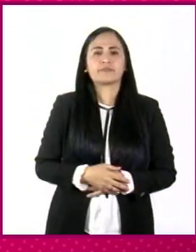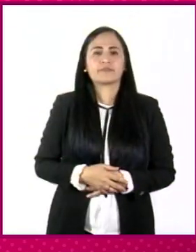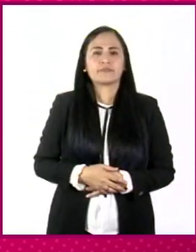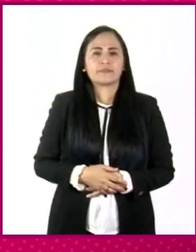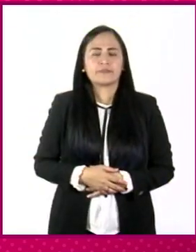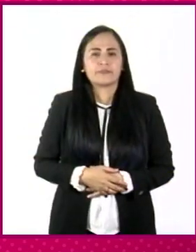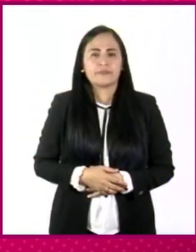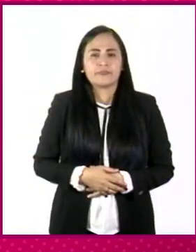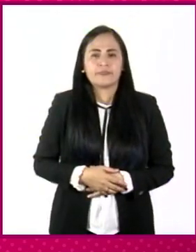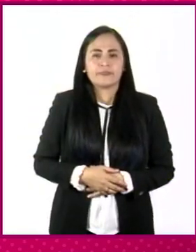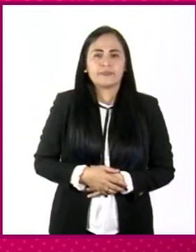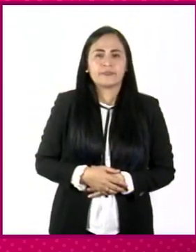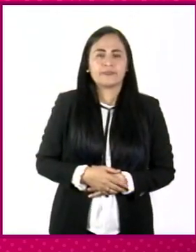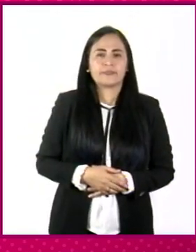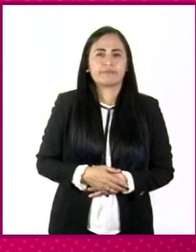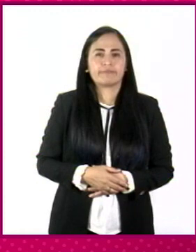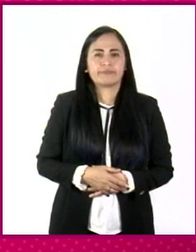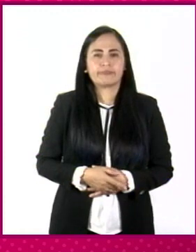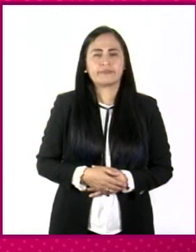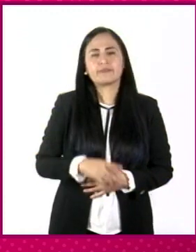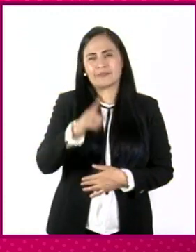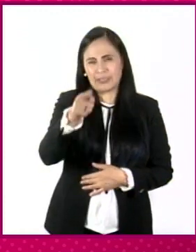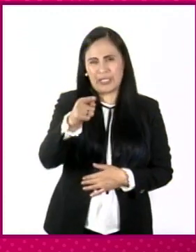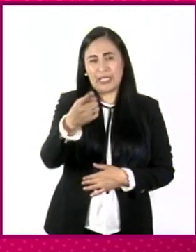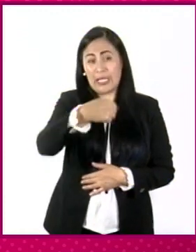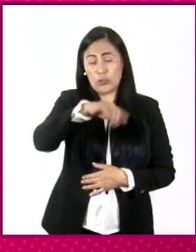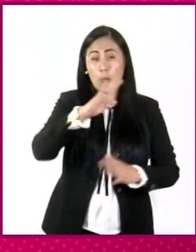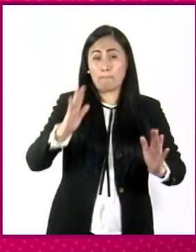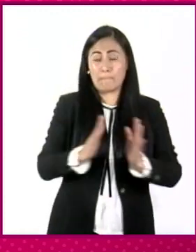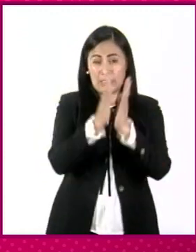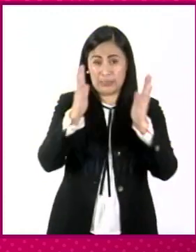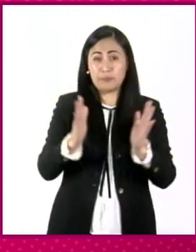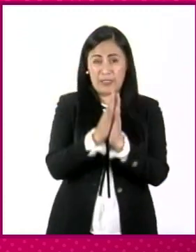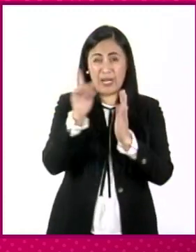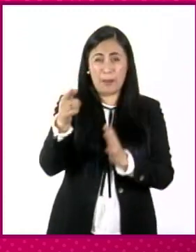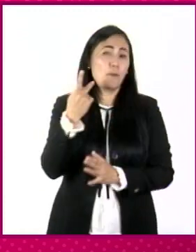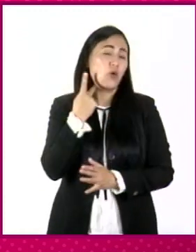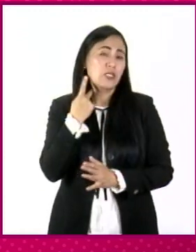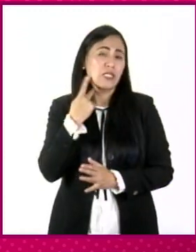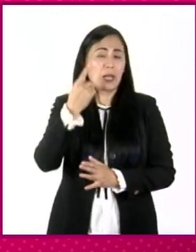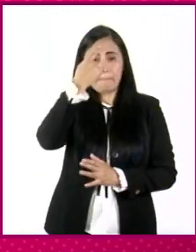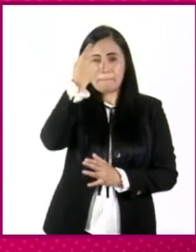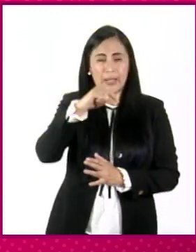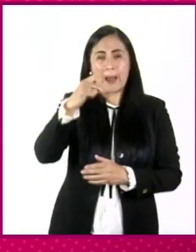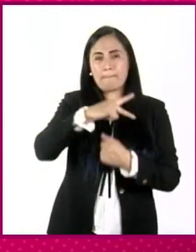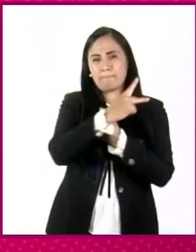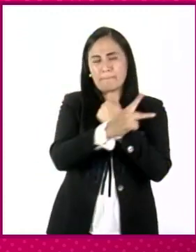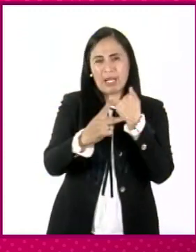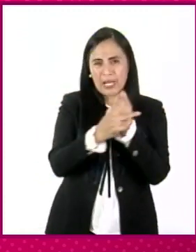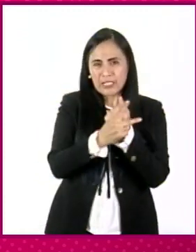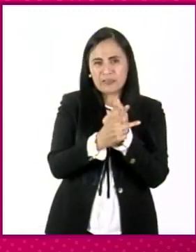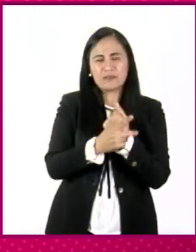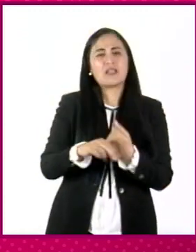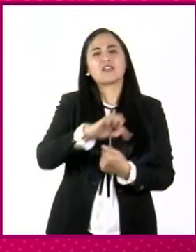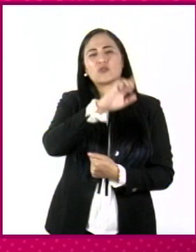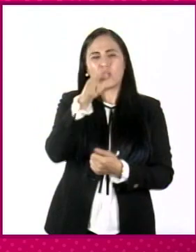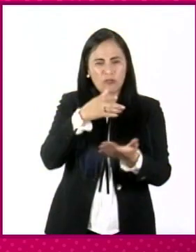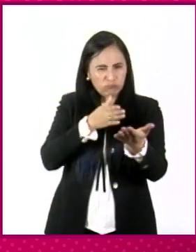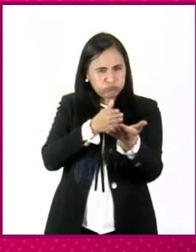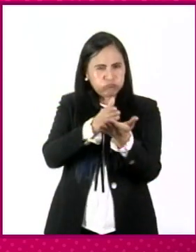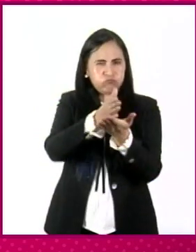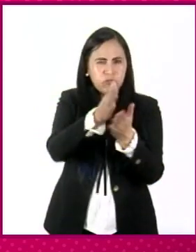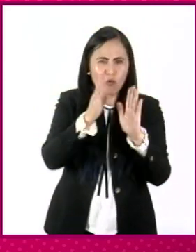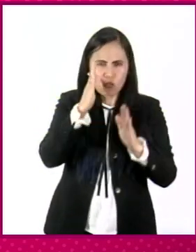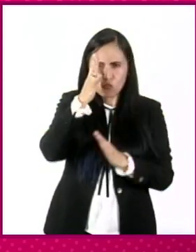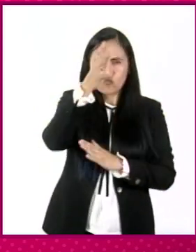tener un papel, digamos, relevante para que nuestra sociedad y nuestro país pues tome el mejor curso y de alguna forma